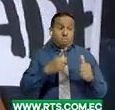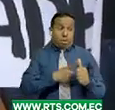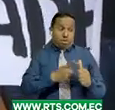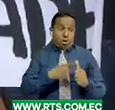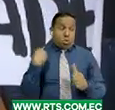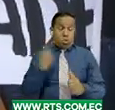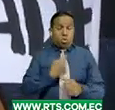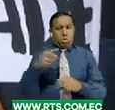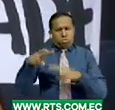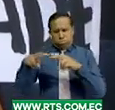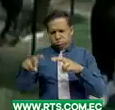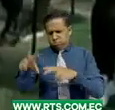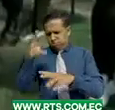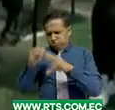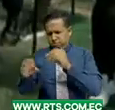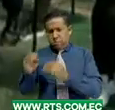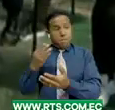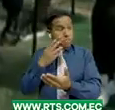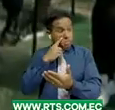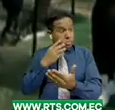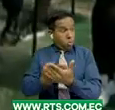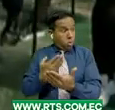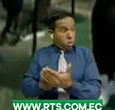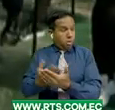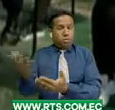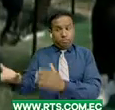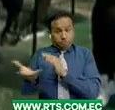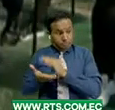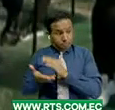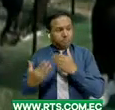pruebas necesarias, se darán a conocer los resultados de lo